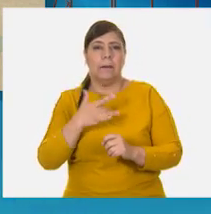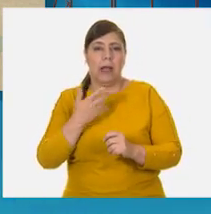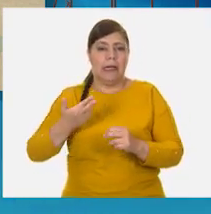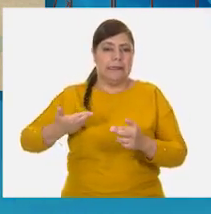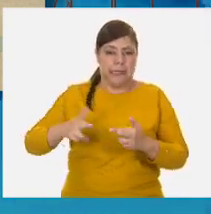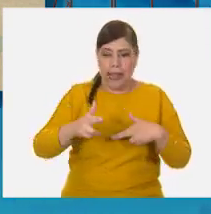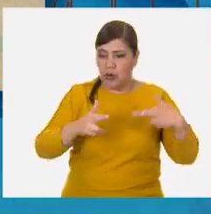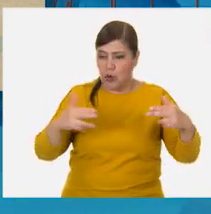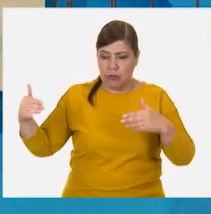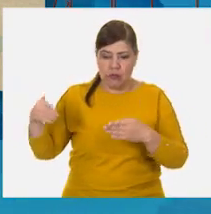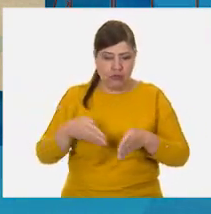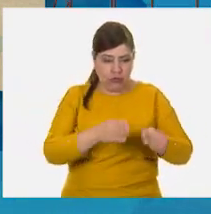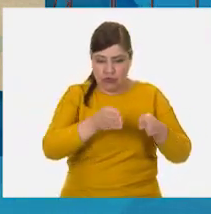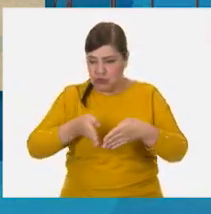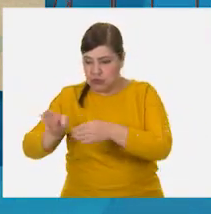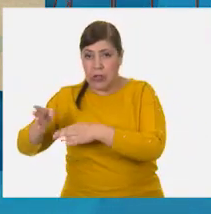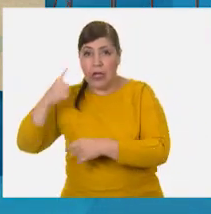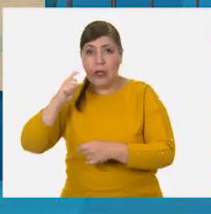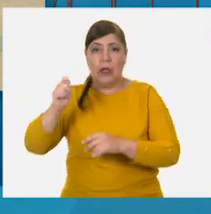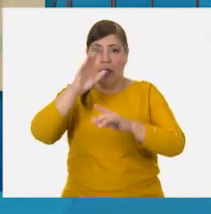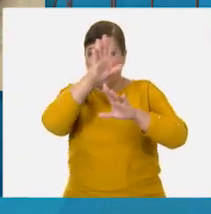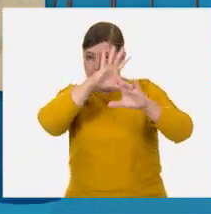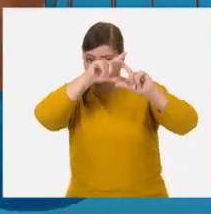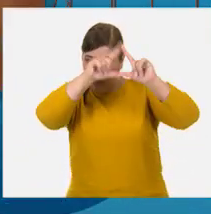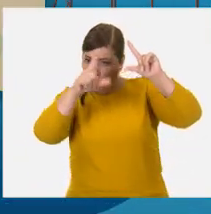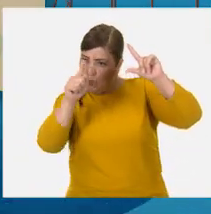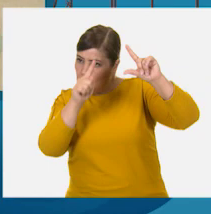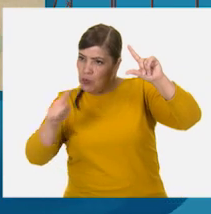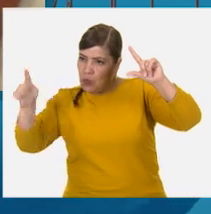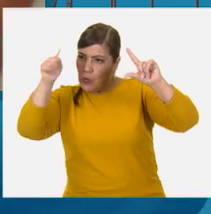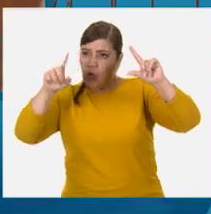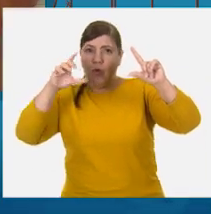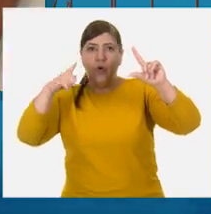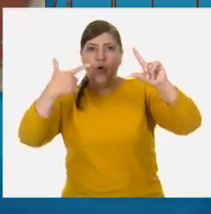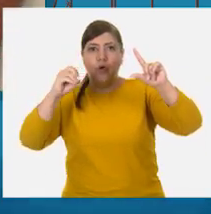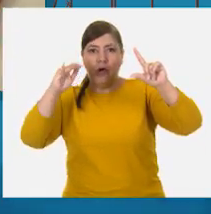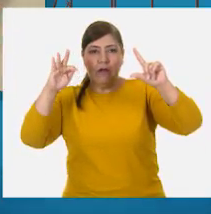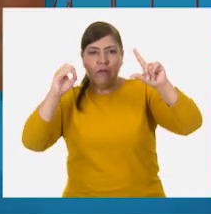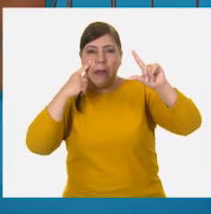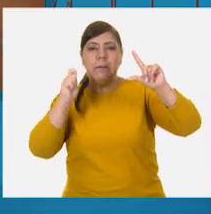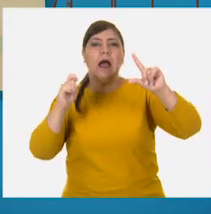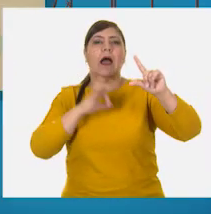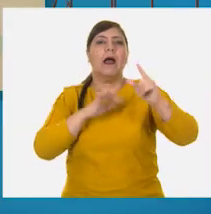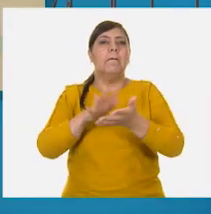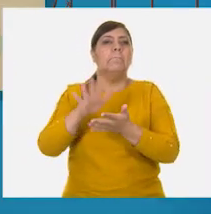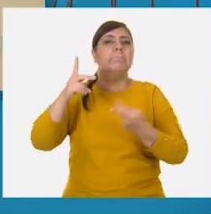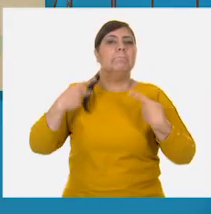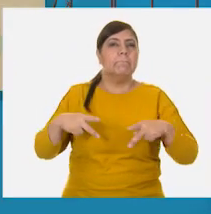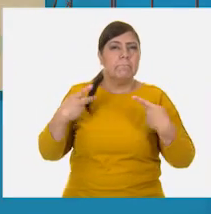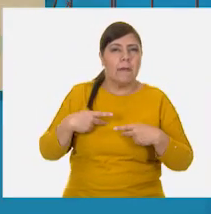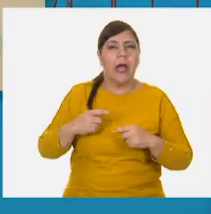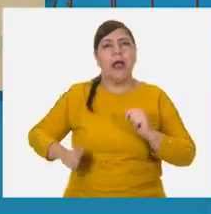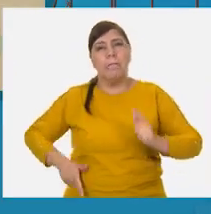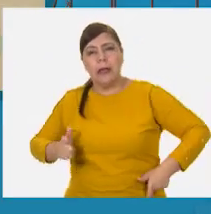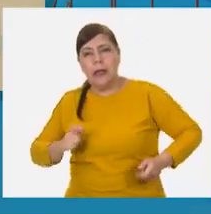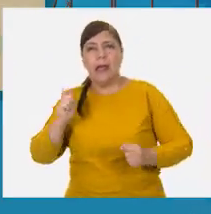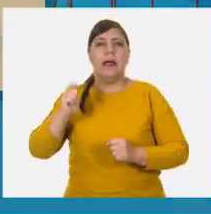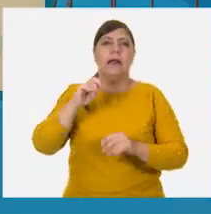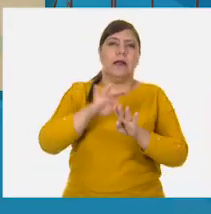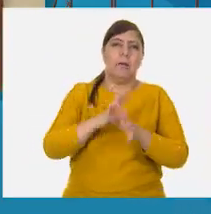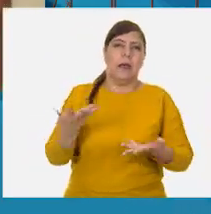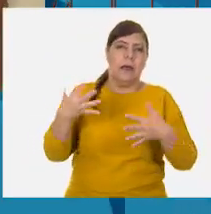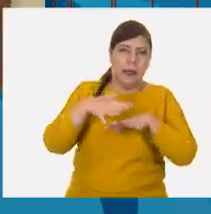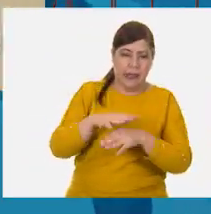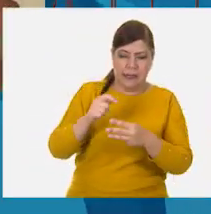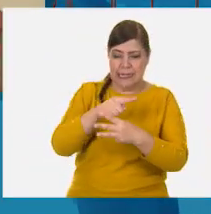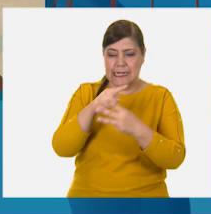ríos que desembocan sus aguas en el Golfo de México, y cuya población más característica eran los campesinos y vaqueros mestizos descendientes de la triple